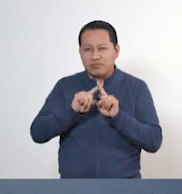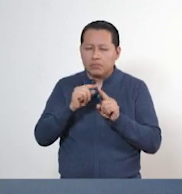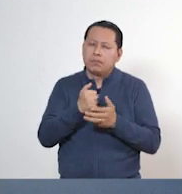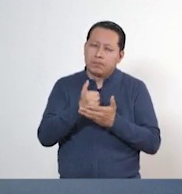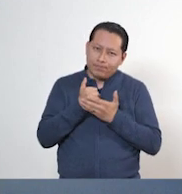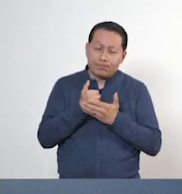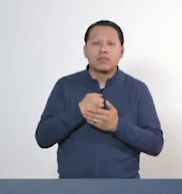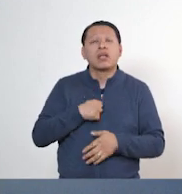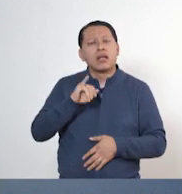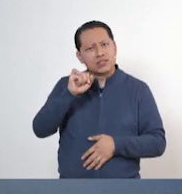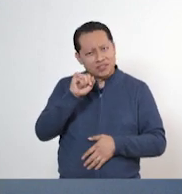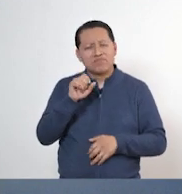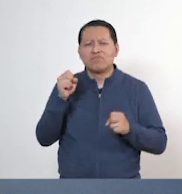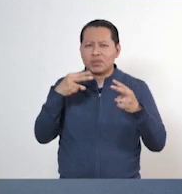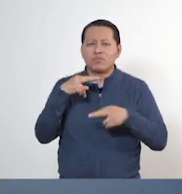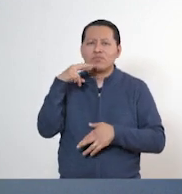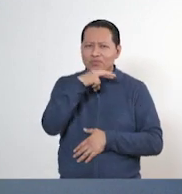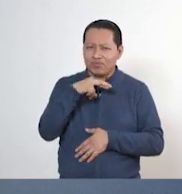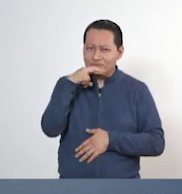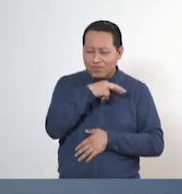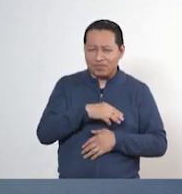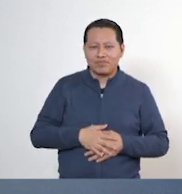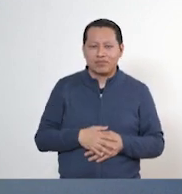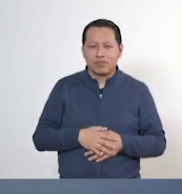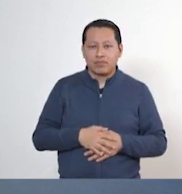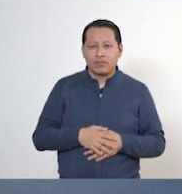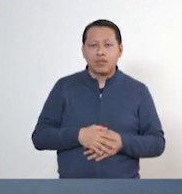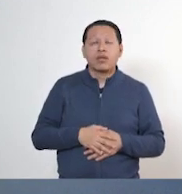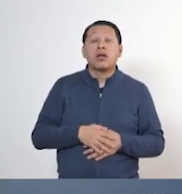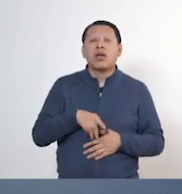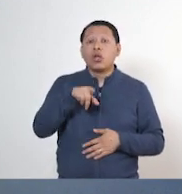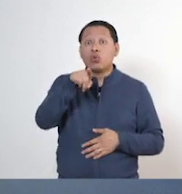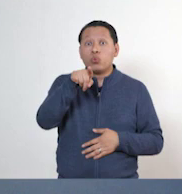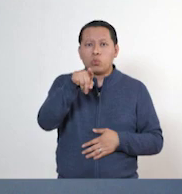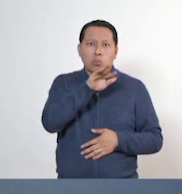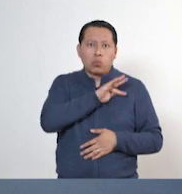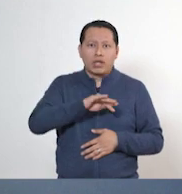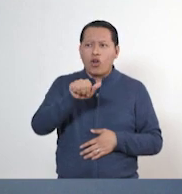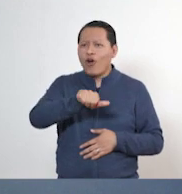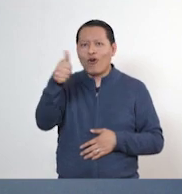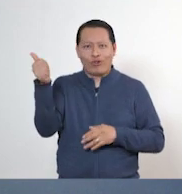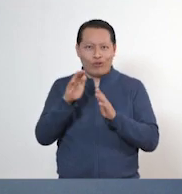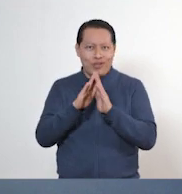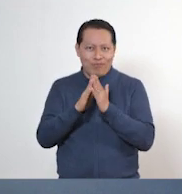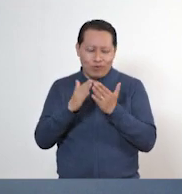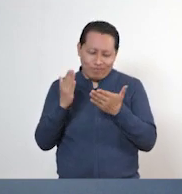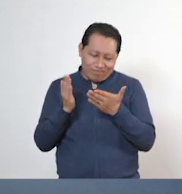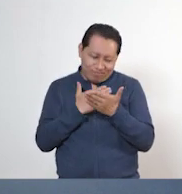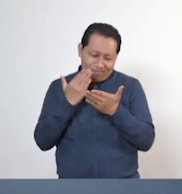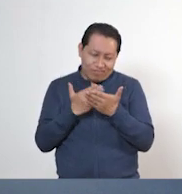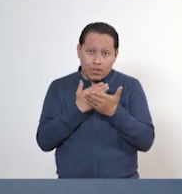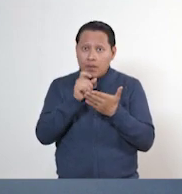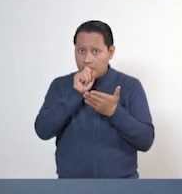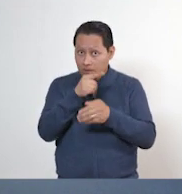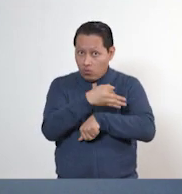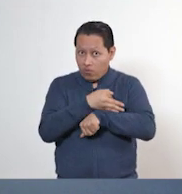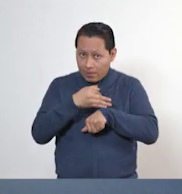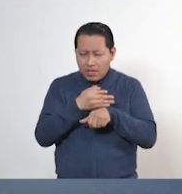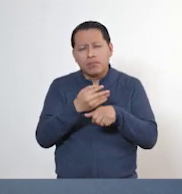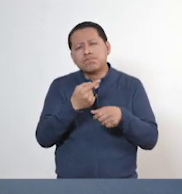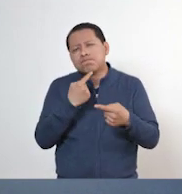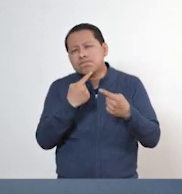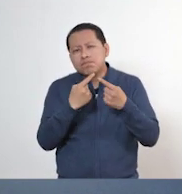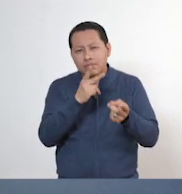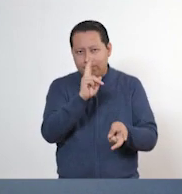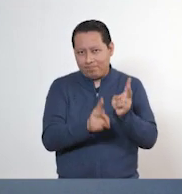luego. Nos vemos muy pronto. Si te es posible, consulta otros libros, comenta el tema de hoy con tu familia y si tienes